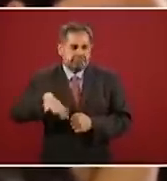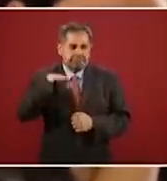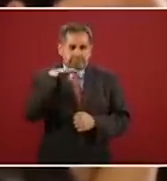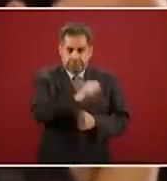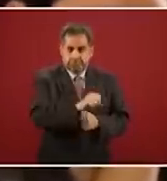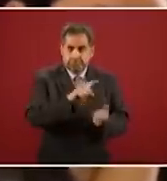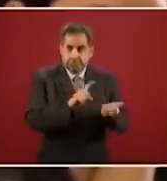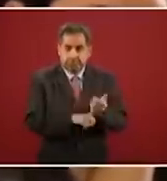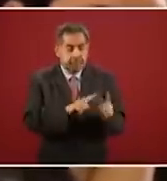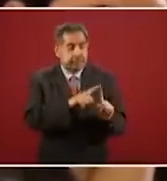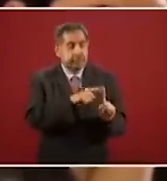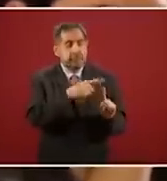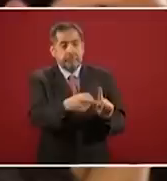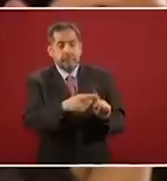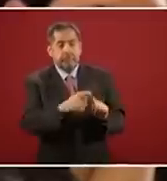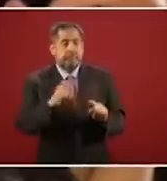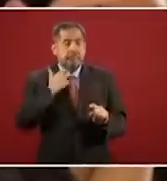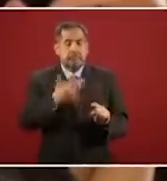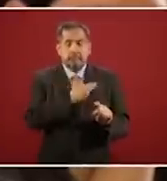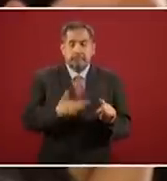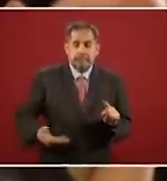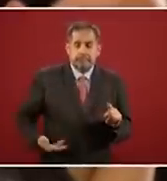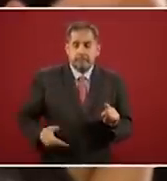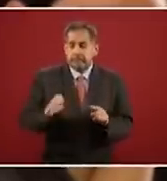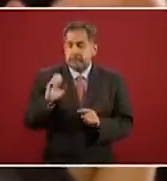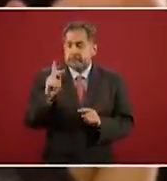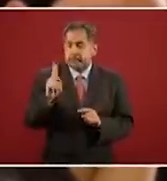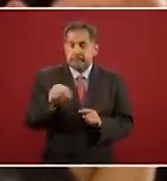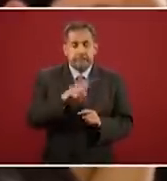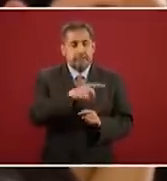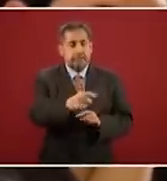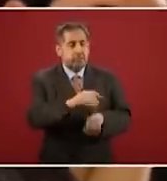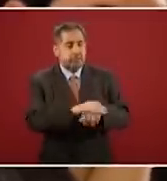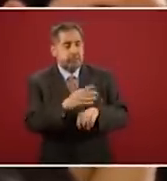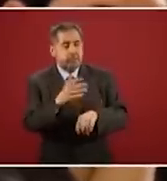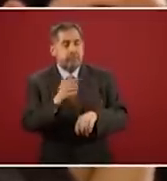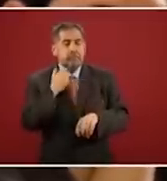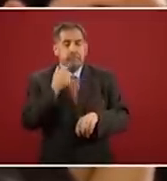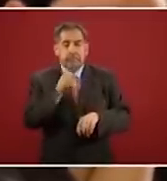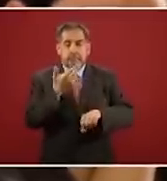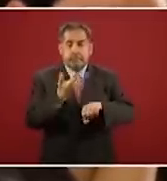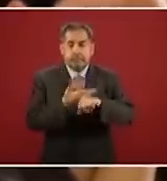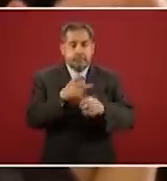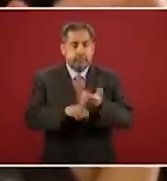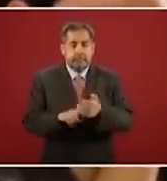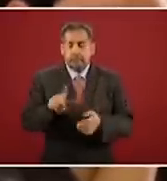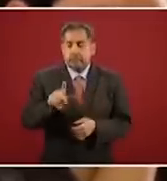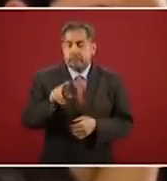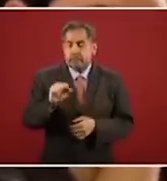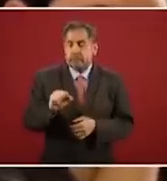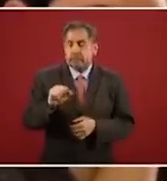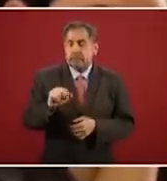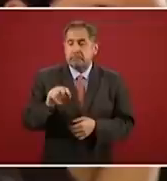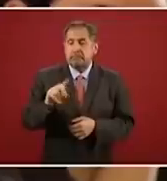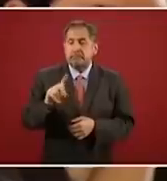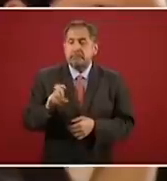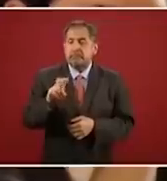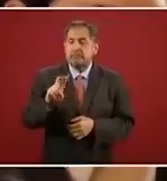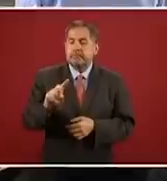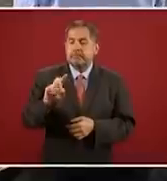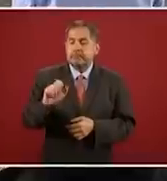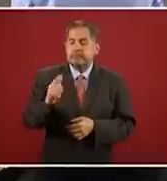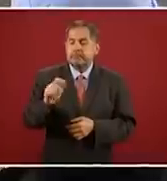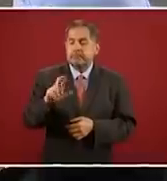amigo personal del expresidente Peña Nieto y exsecretario de Hacienda, Luis de Videgaray.